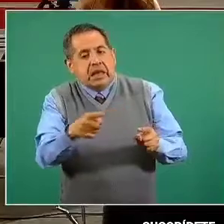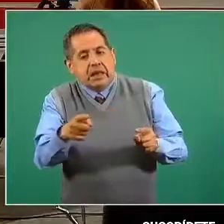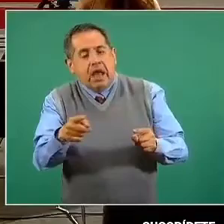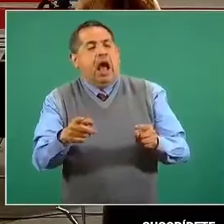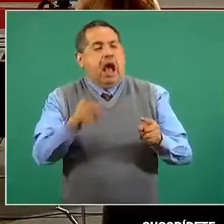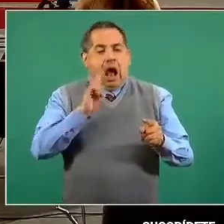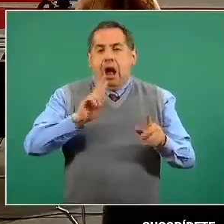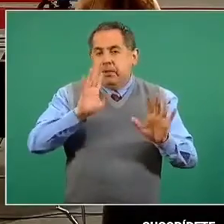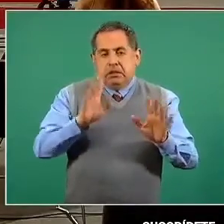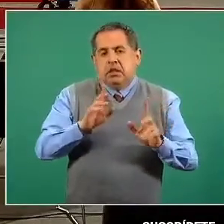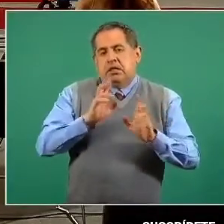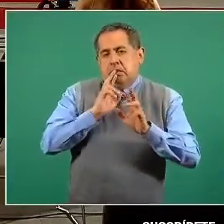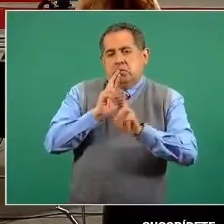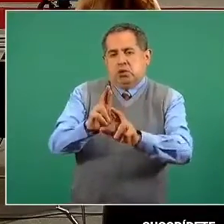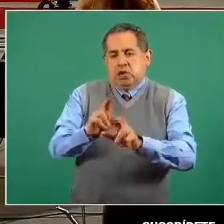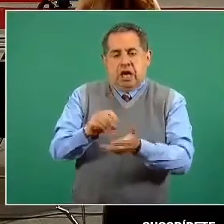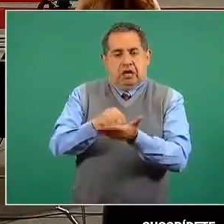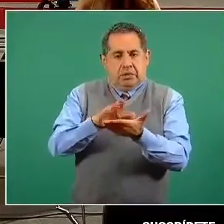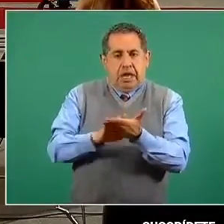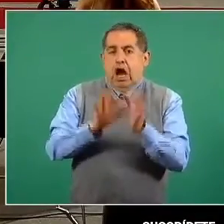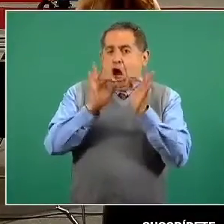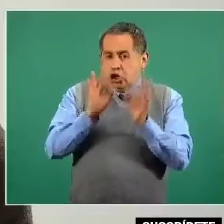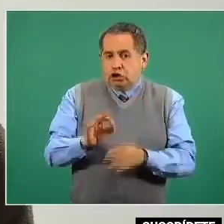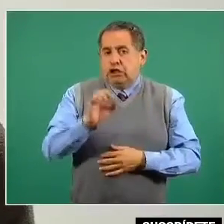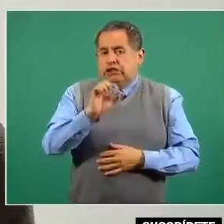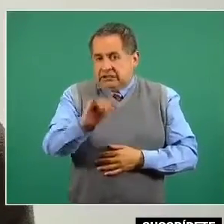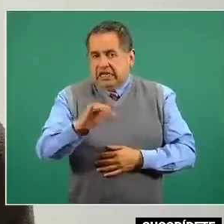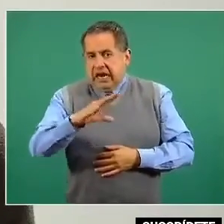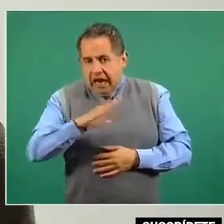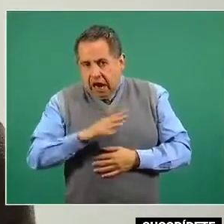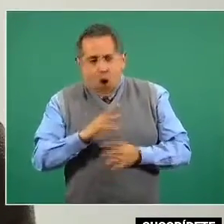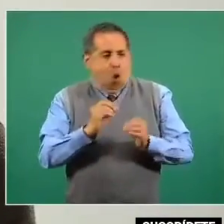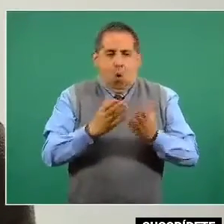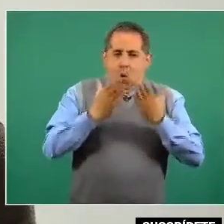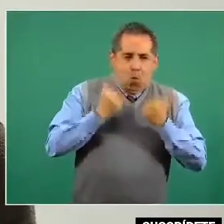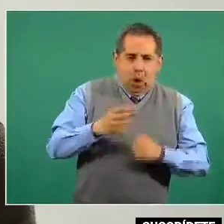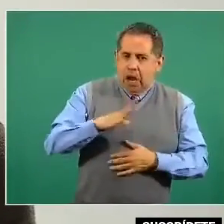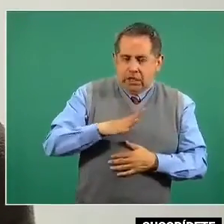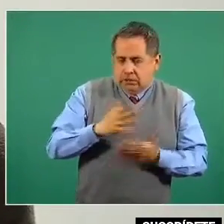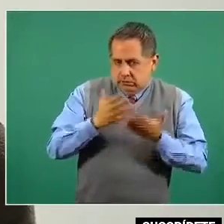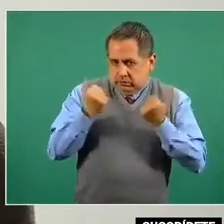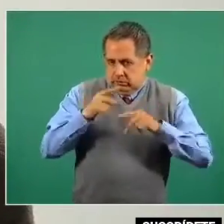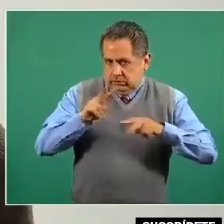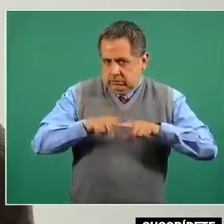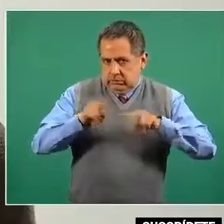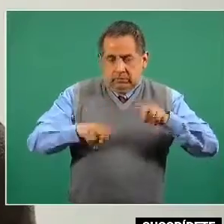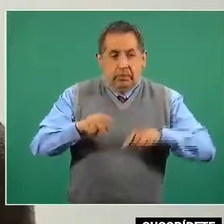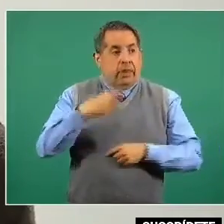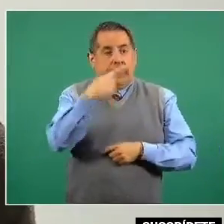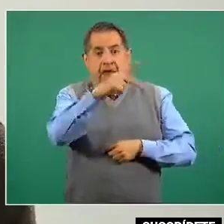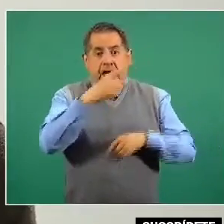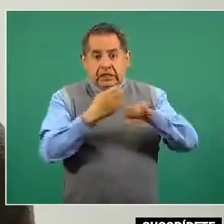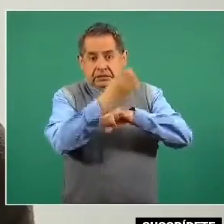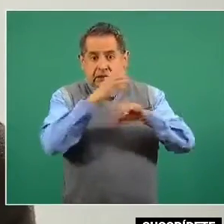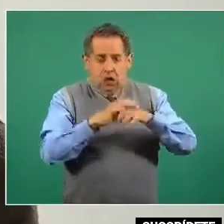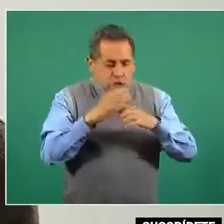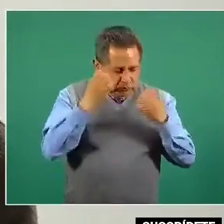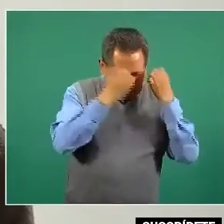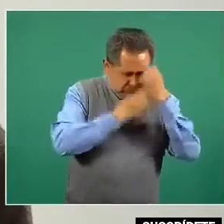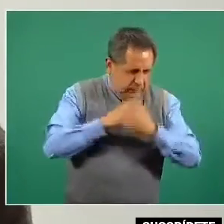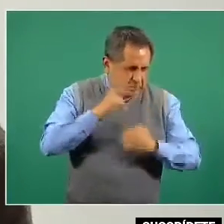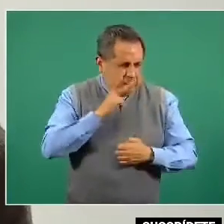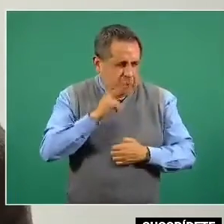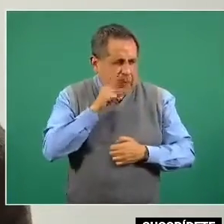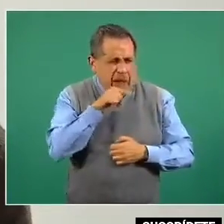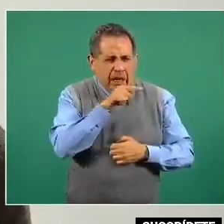momento realmente confirmar si está la presencia. Ellos lo hicieron de manera local, obtuvieron un